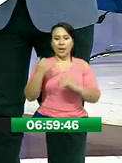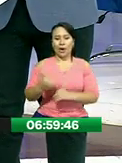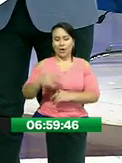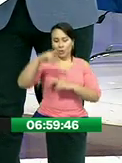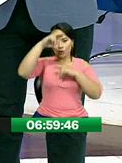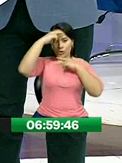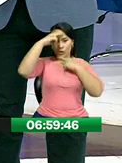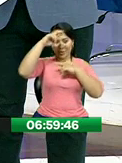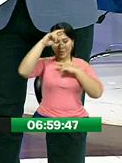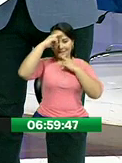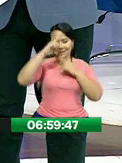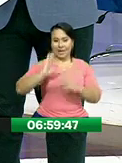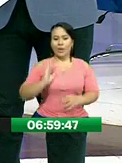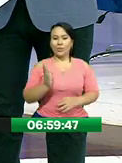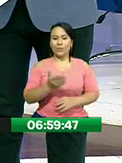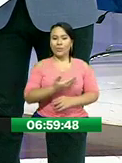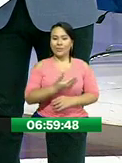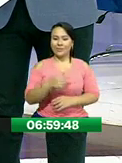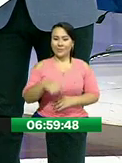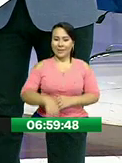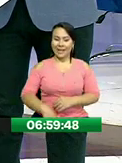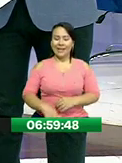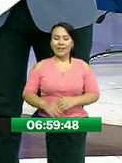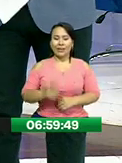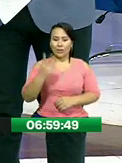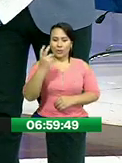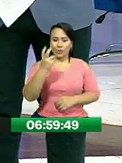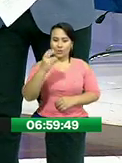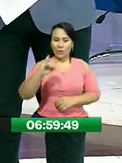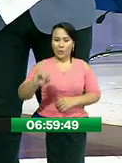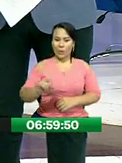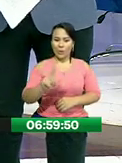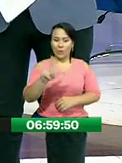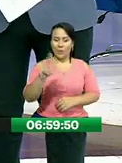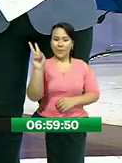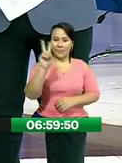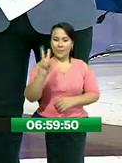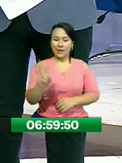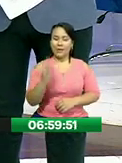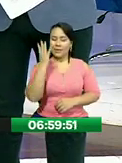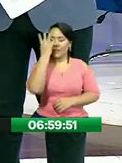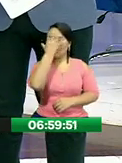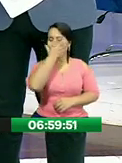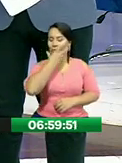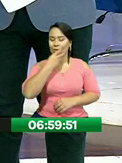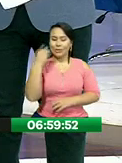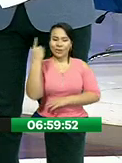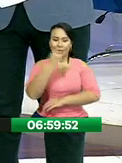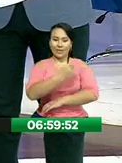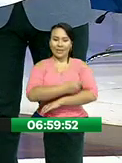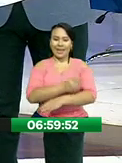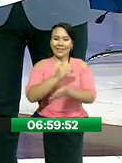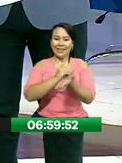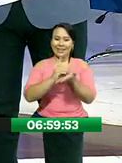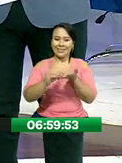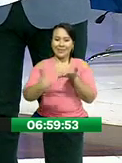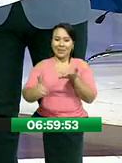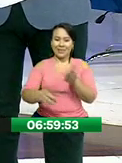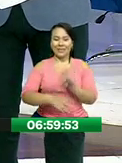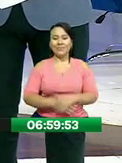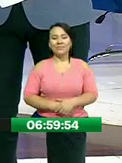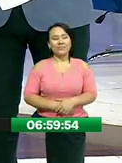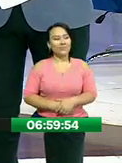Noticia, correspondiente hoy viernes 12 de julio, viernes, el día más lindo de la semana. Ustedes se preguntarán por